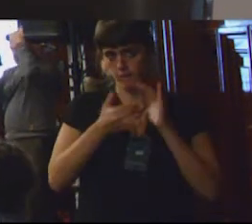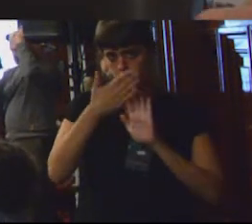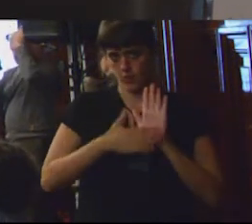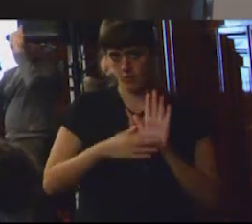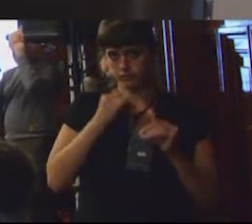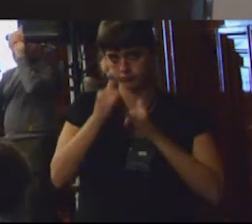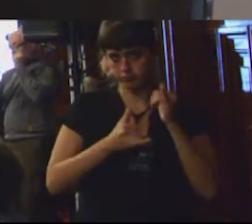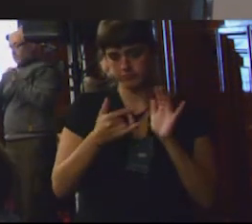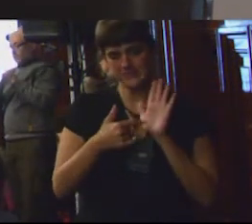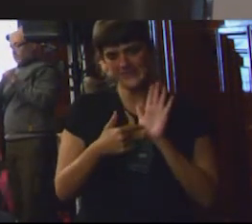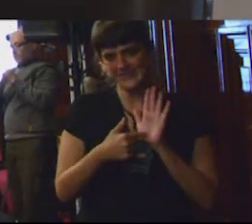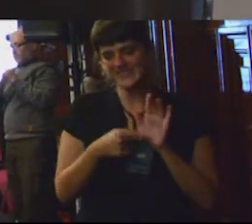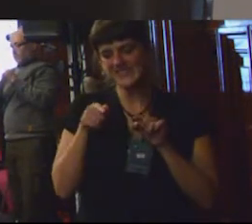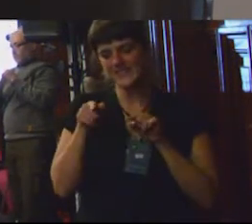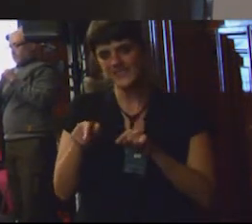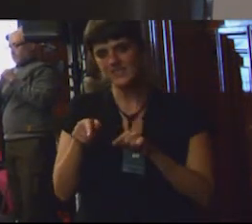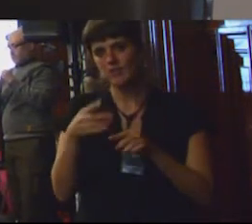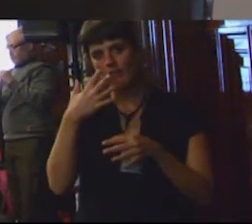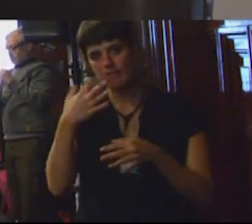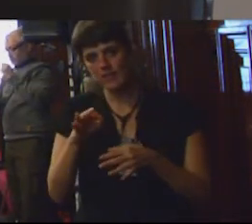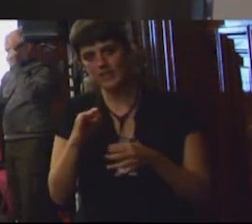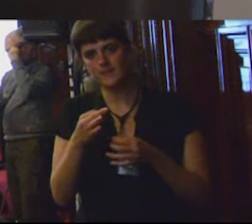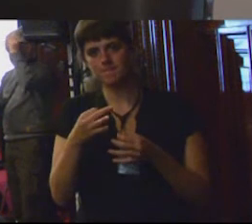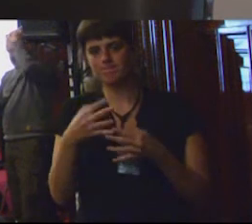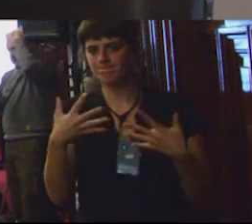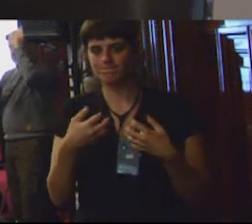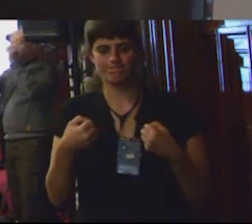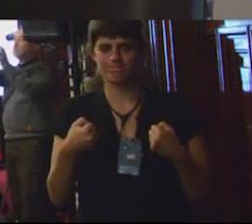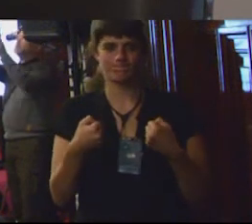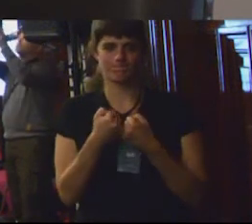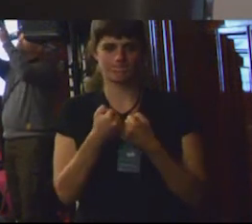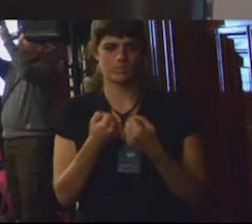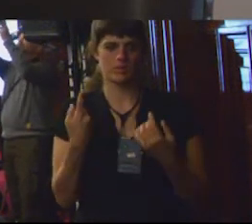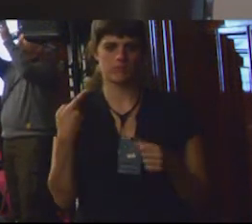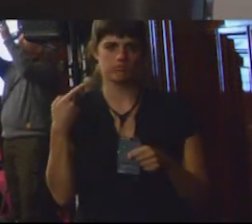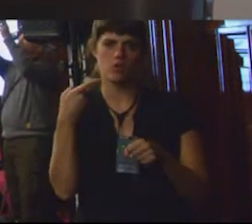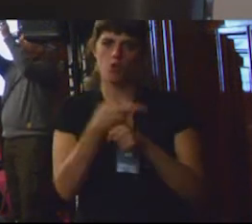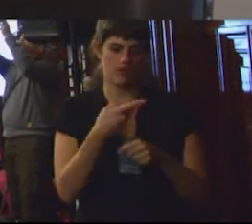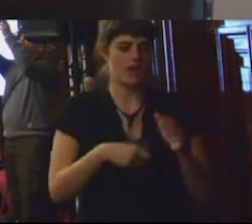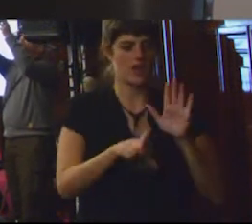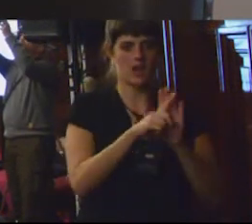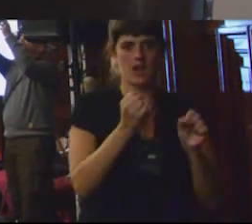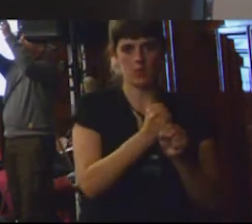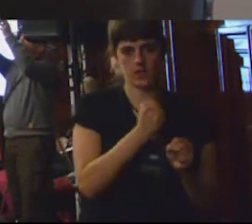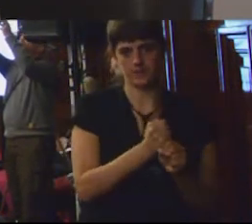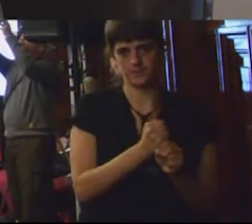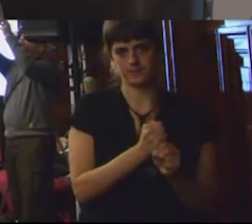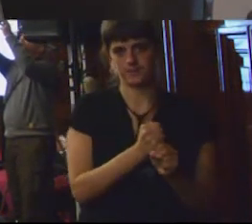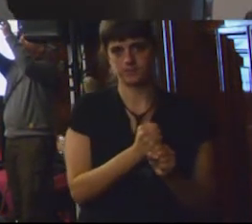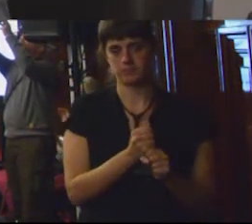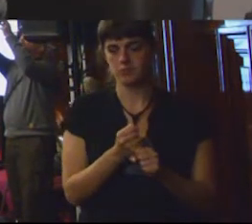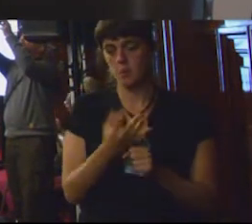estaría afectando directamente a la jurisdicción laboral. Me gustaría esa